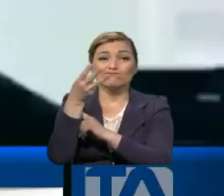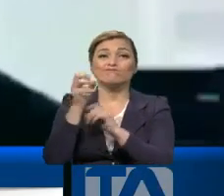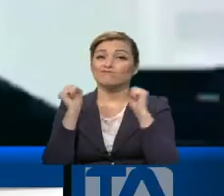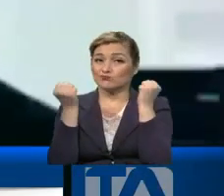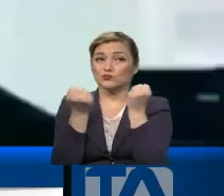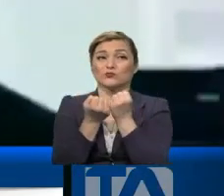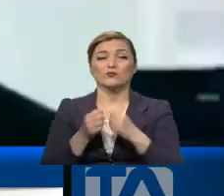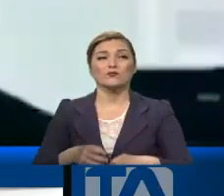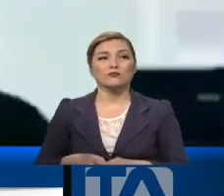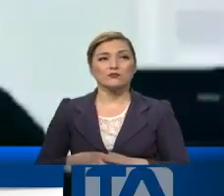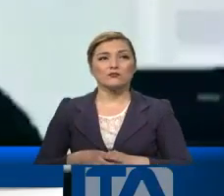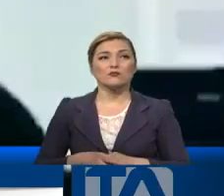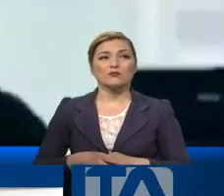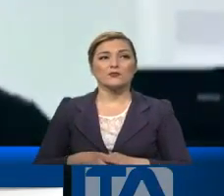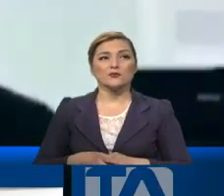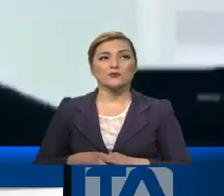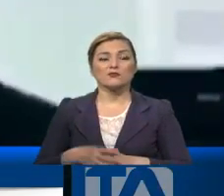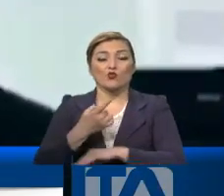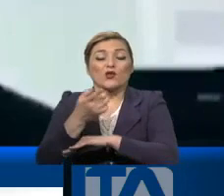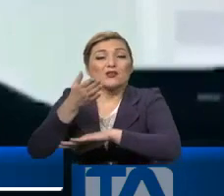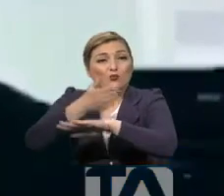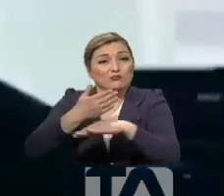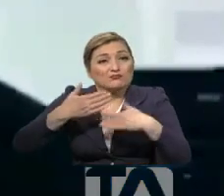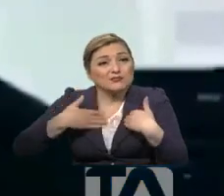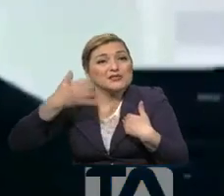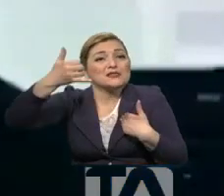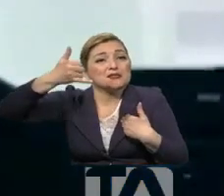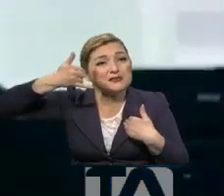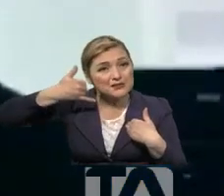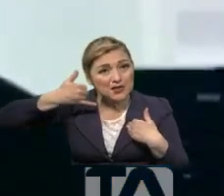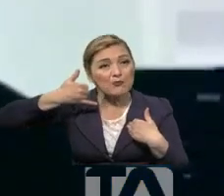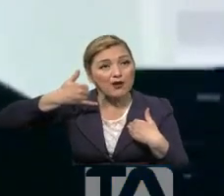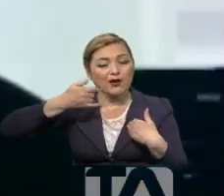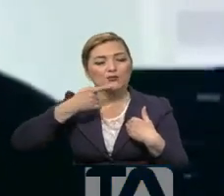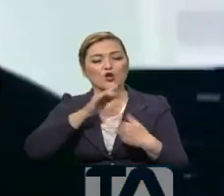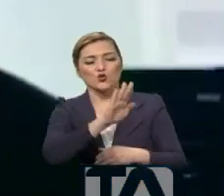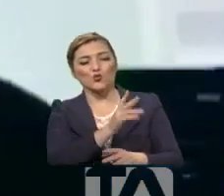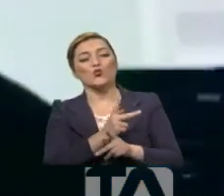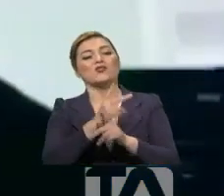su red social. Es que aparece justo día después de que recibo una llamada diciéndome que tenga